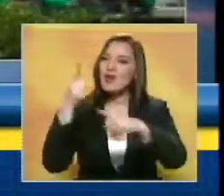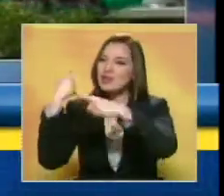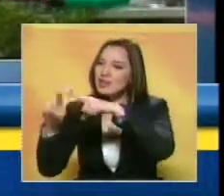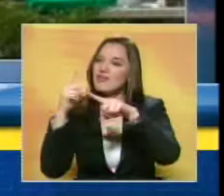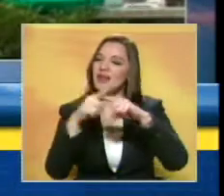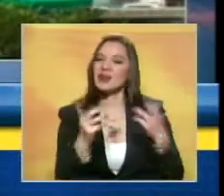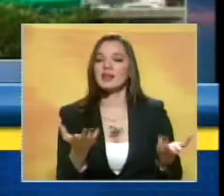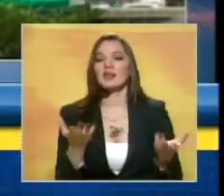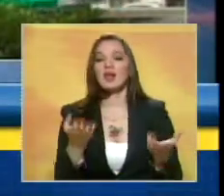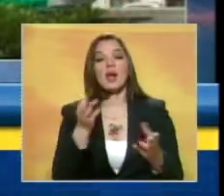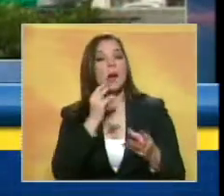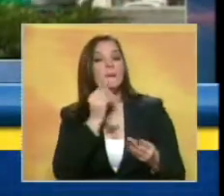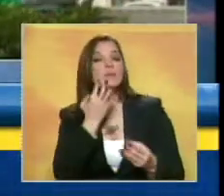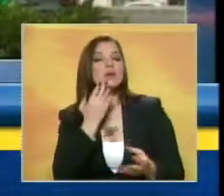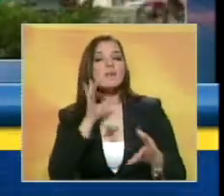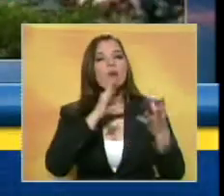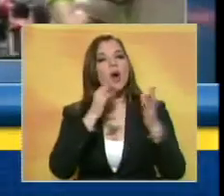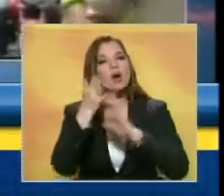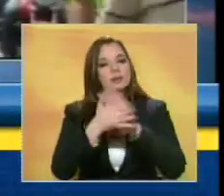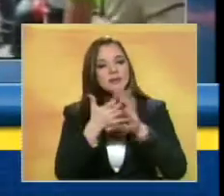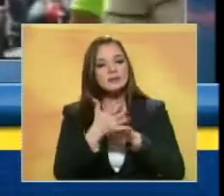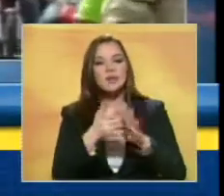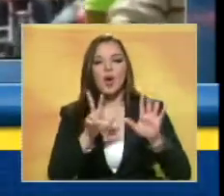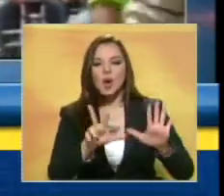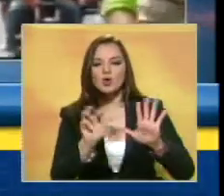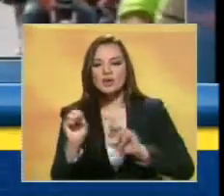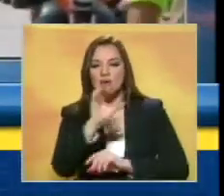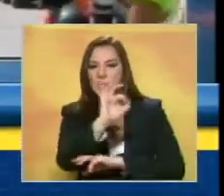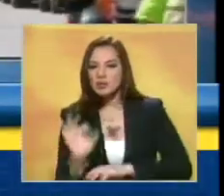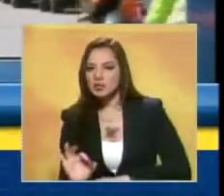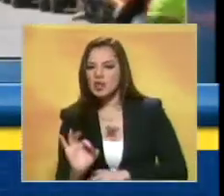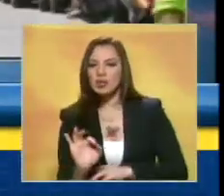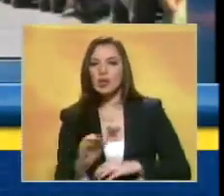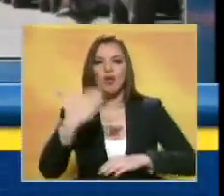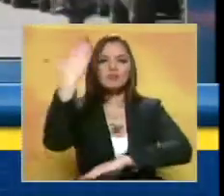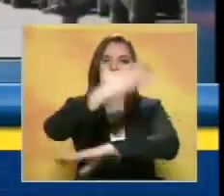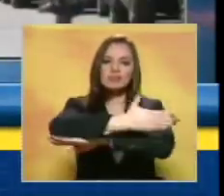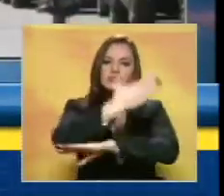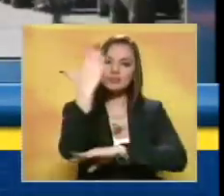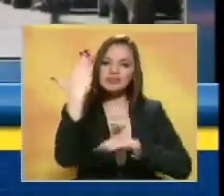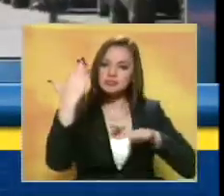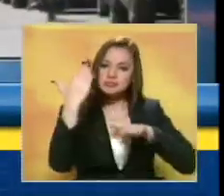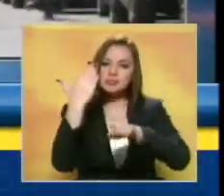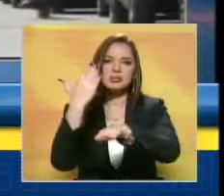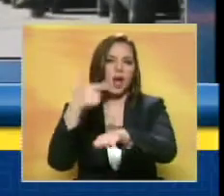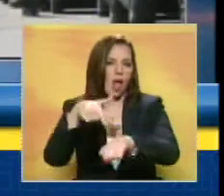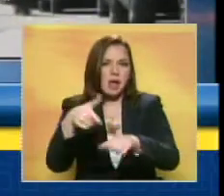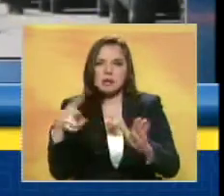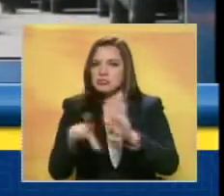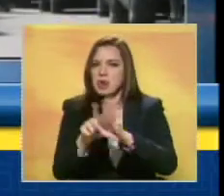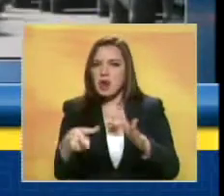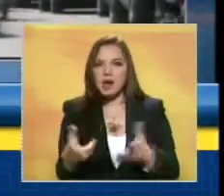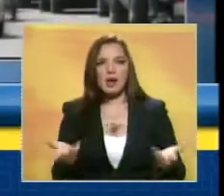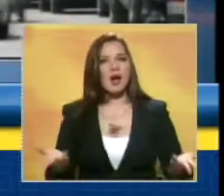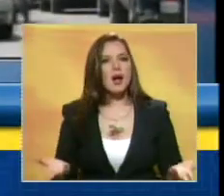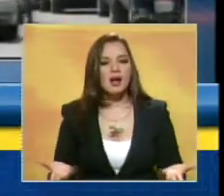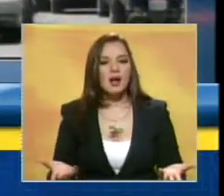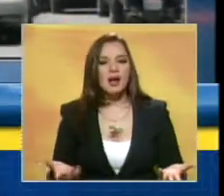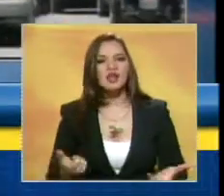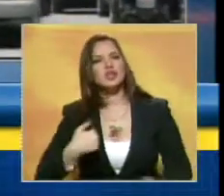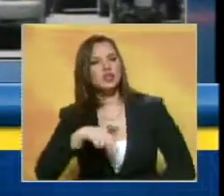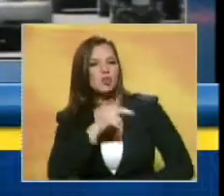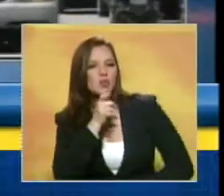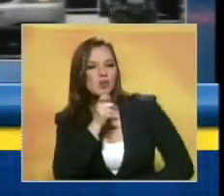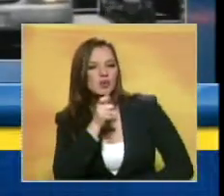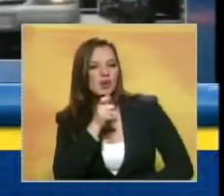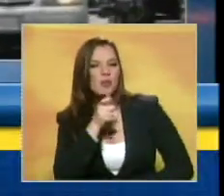ingrediente, cuando se habla de que el 80% pasa por los puestos legales, el contrabando del 80% pasa por los puestos legales, hay que hacernos la pregunta,